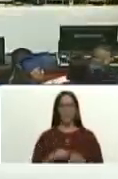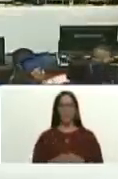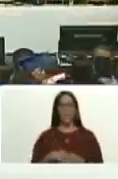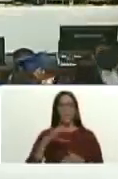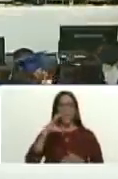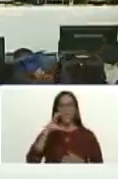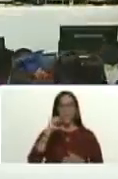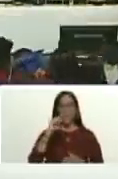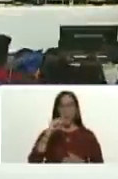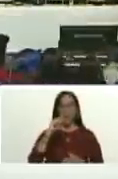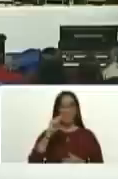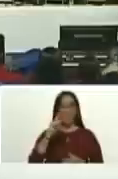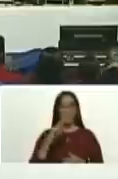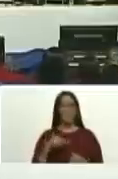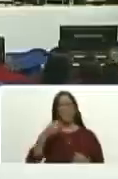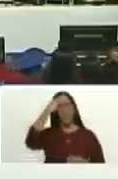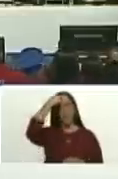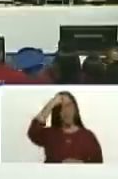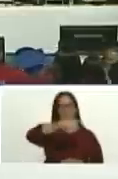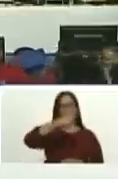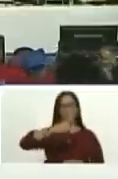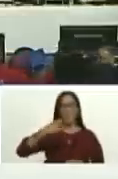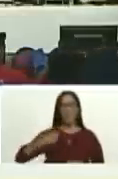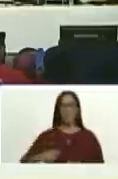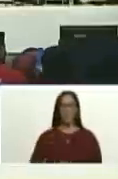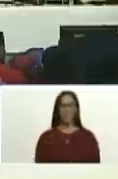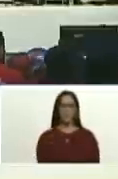CAN-TV del pueblo.